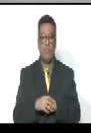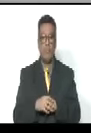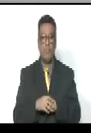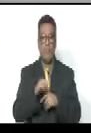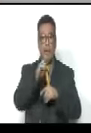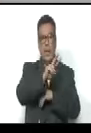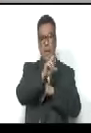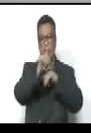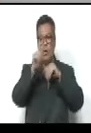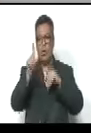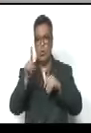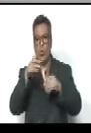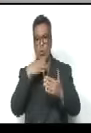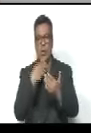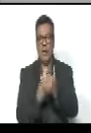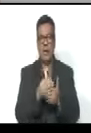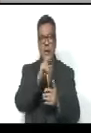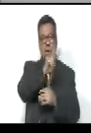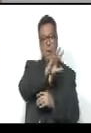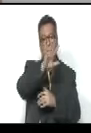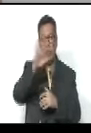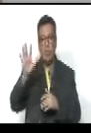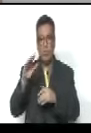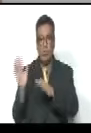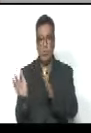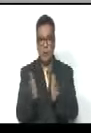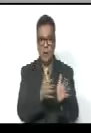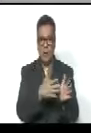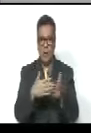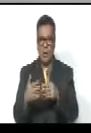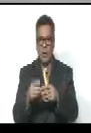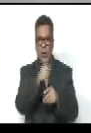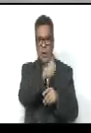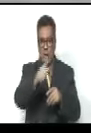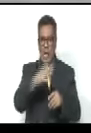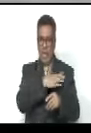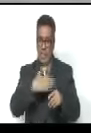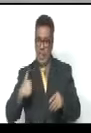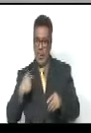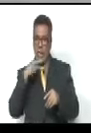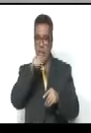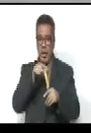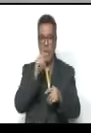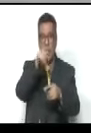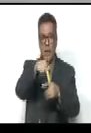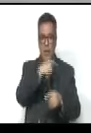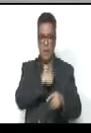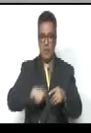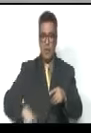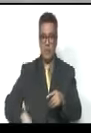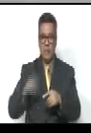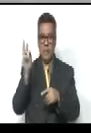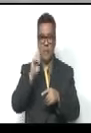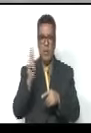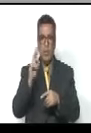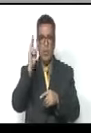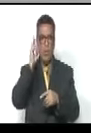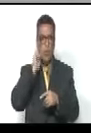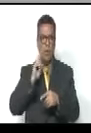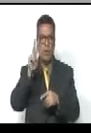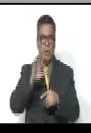del 21 al 25 de marzo. Repito, postulaciones de candidatos a la presidencia de la